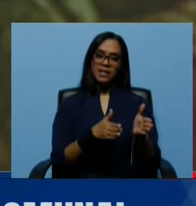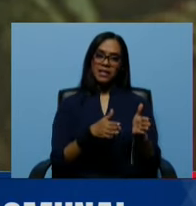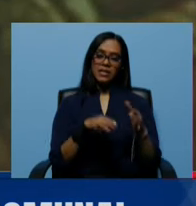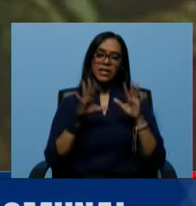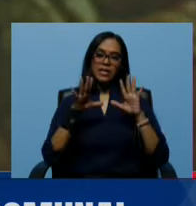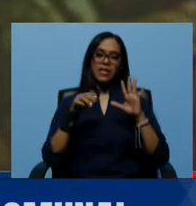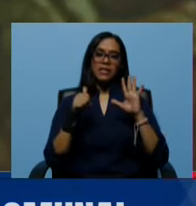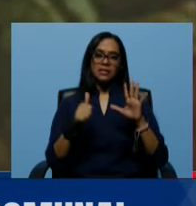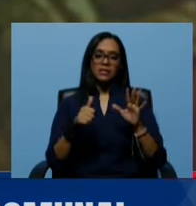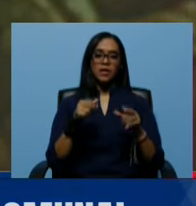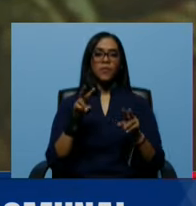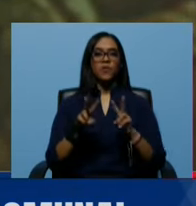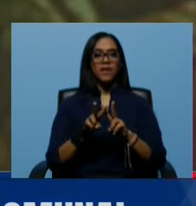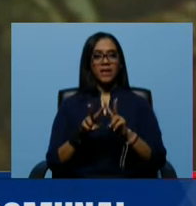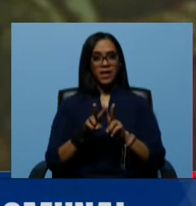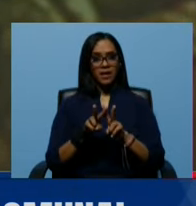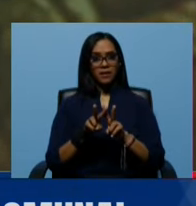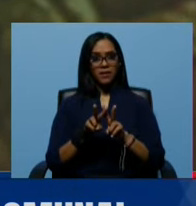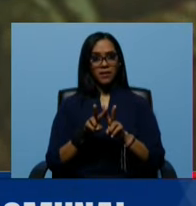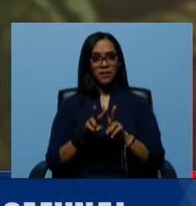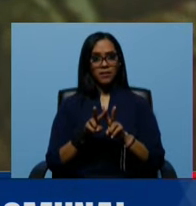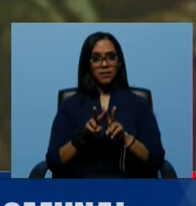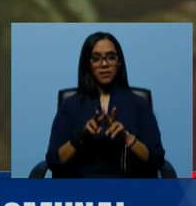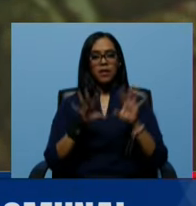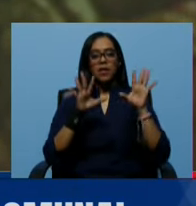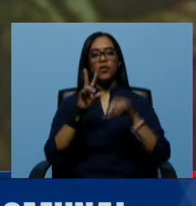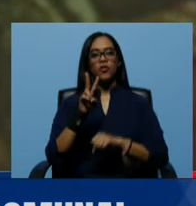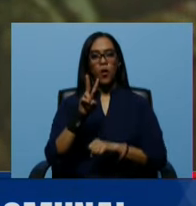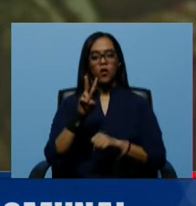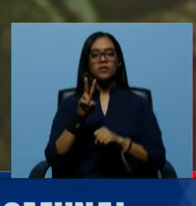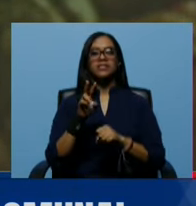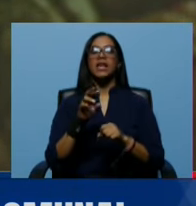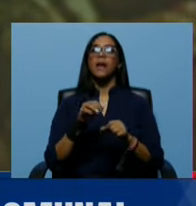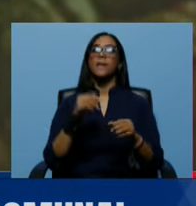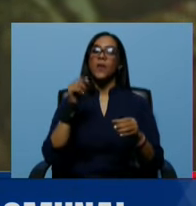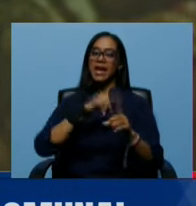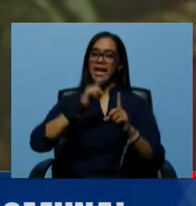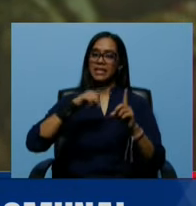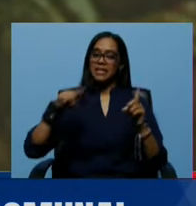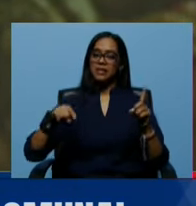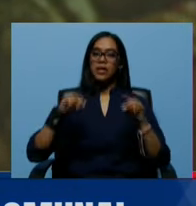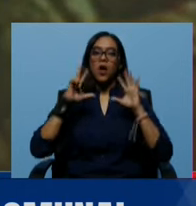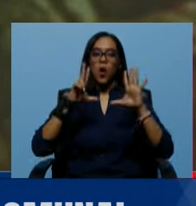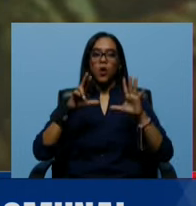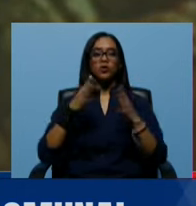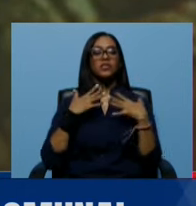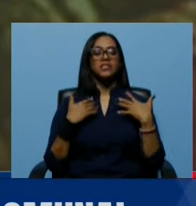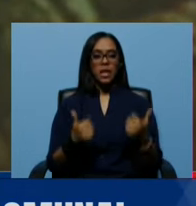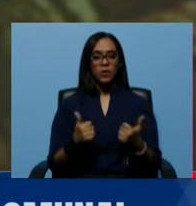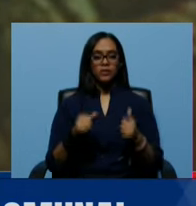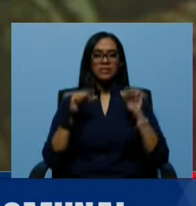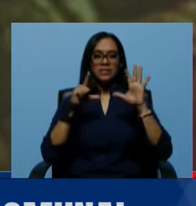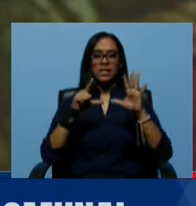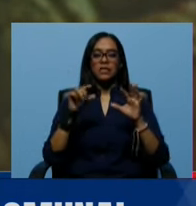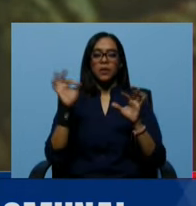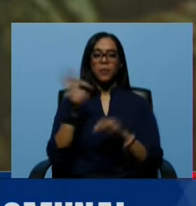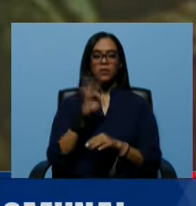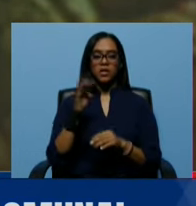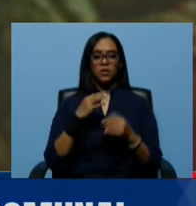16 por vivienda, 12 por electricidad, 8 salud, 7% educación,